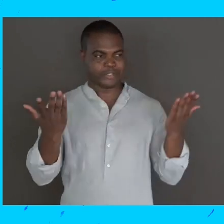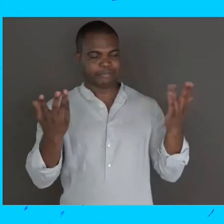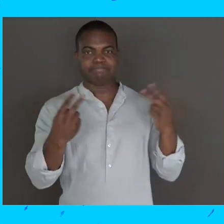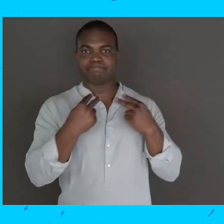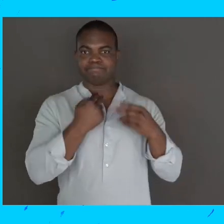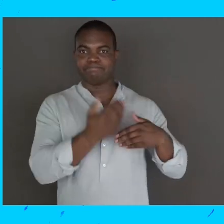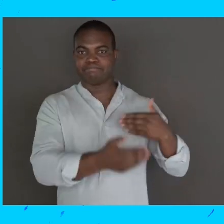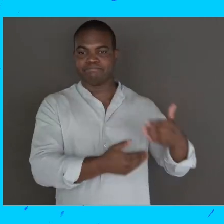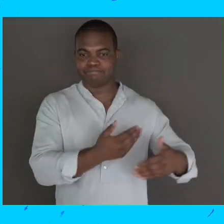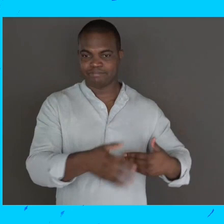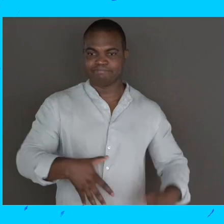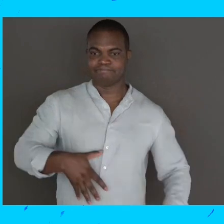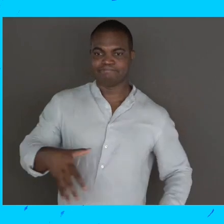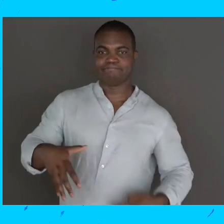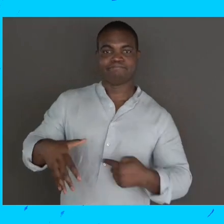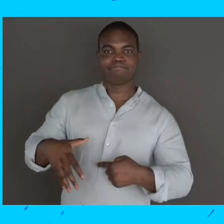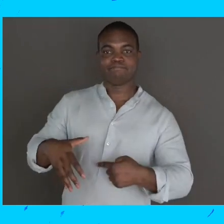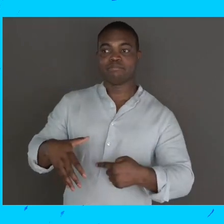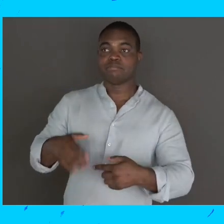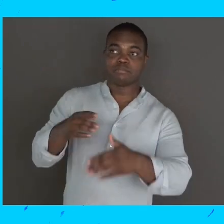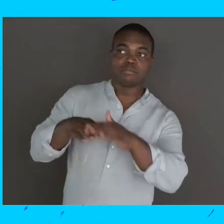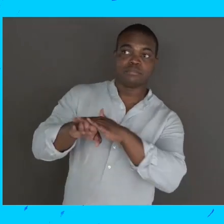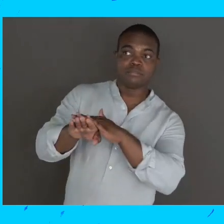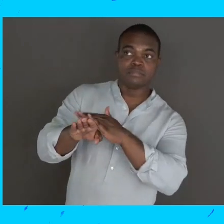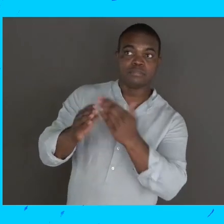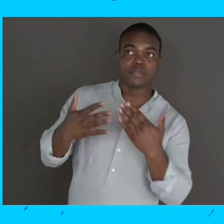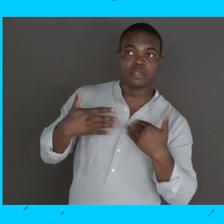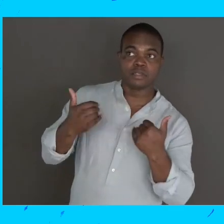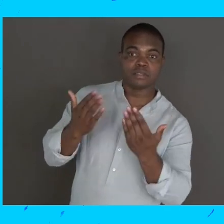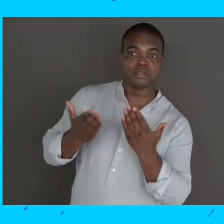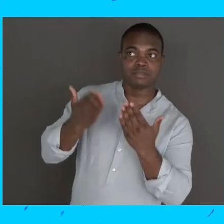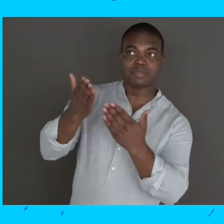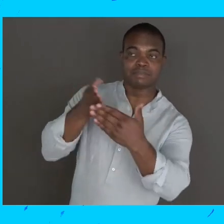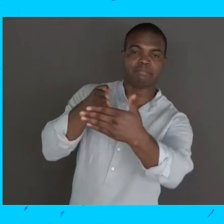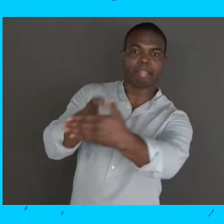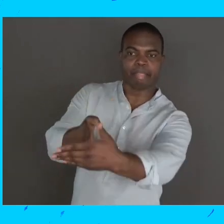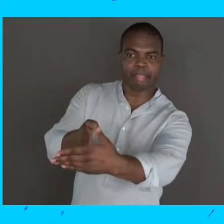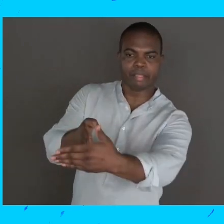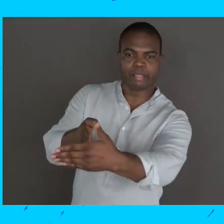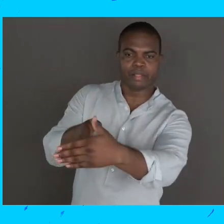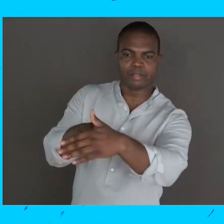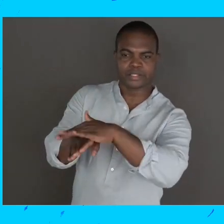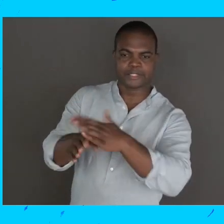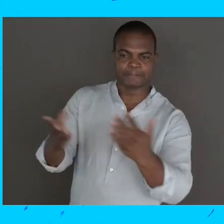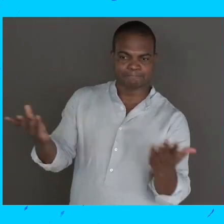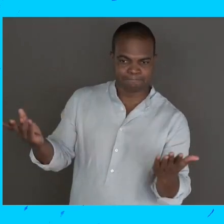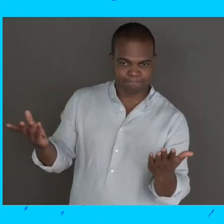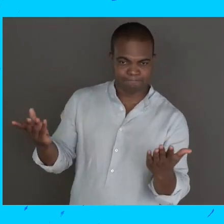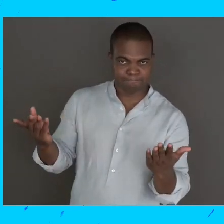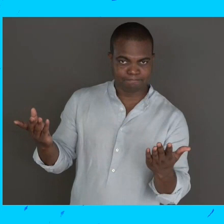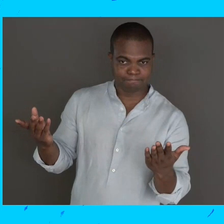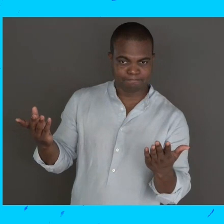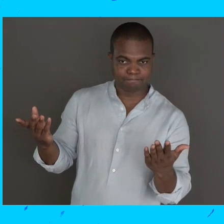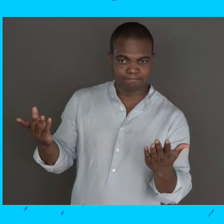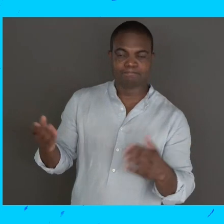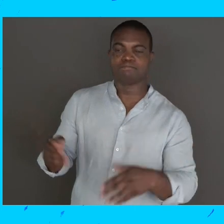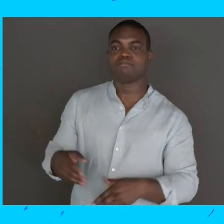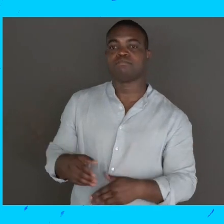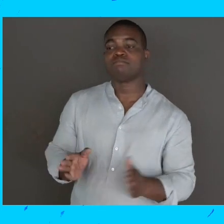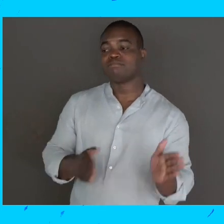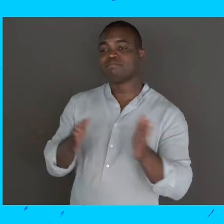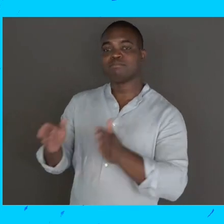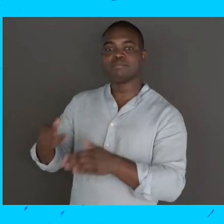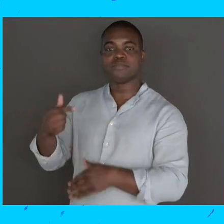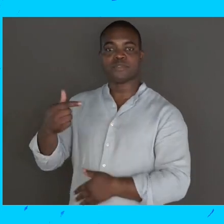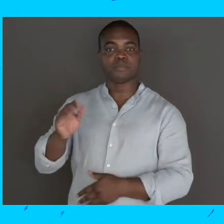del alcohol y también de otras sustancias para el bien, el programa completo